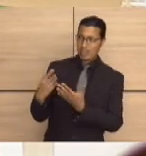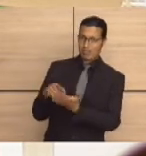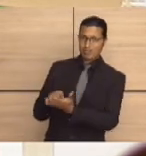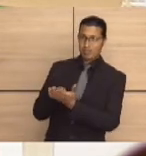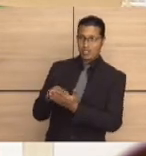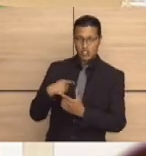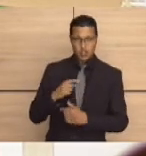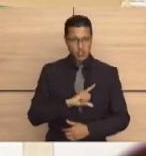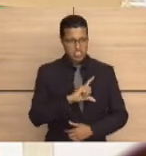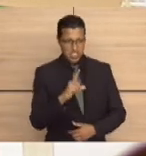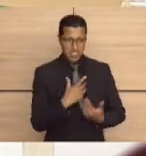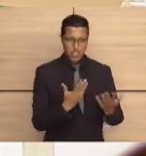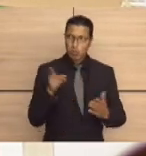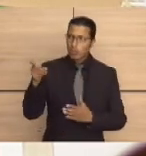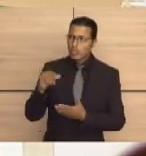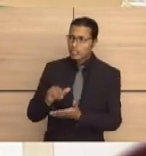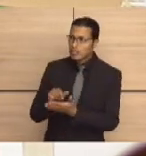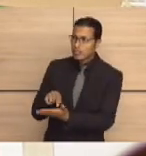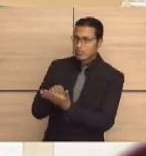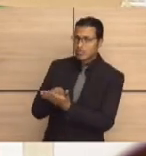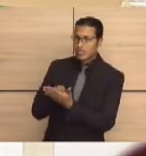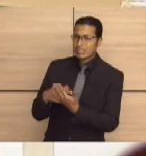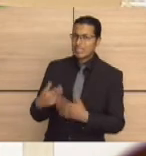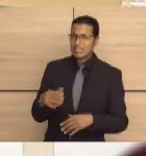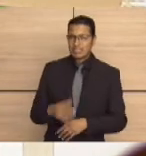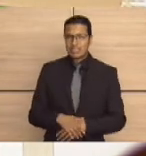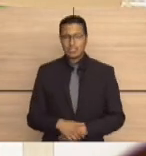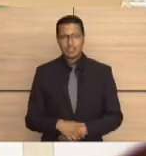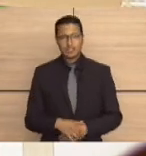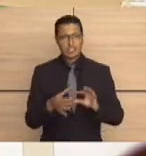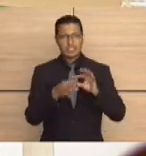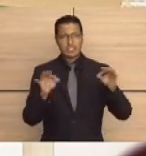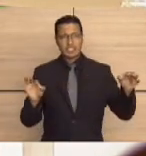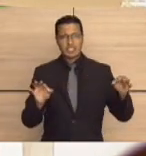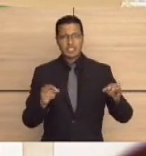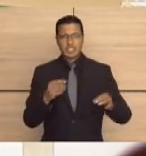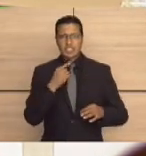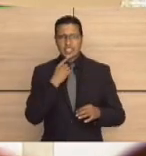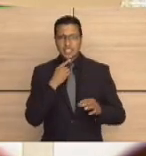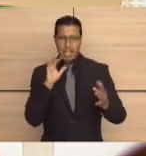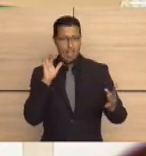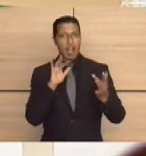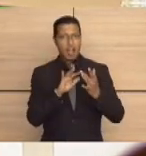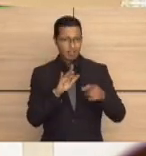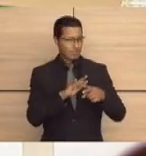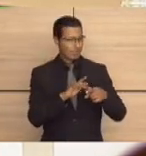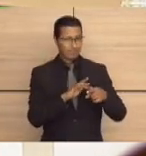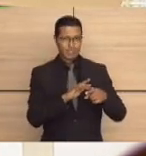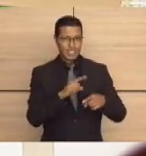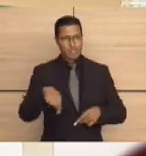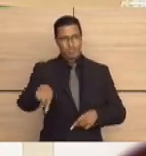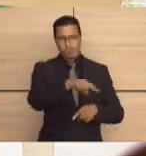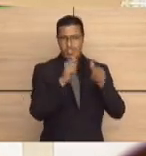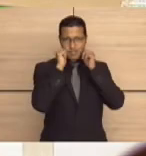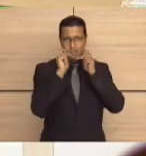de líder. Y la frase es de Martin Luther King, que es, yo siento que aplica perfectamente para seres como